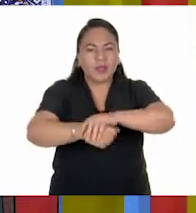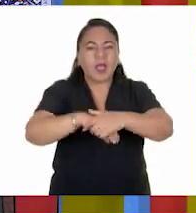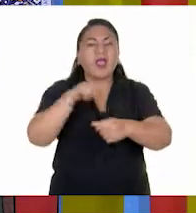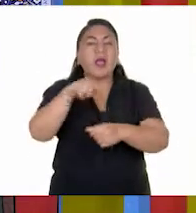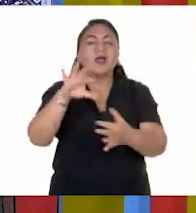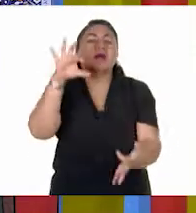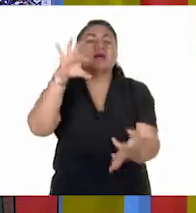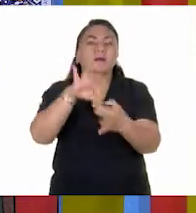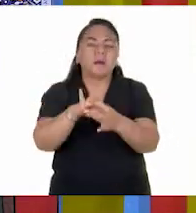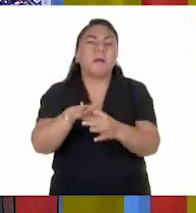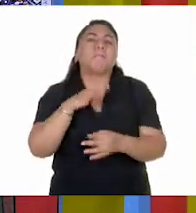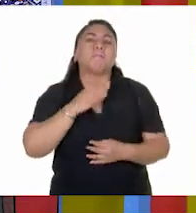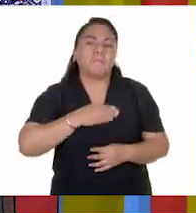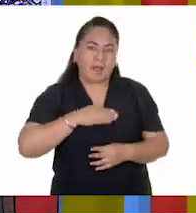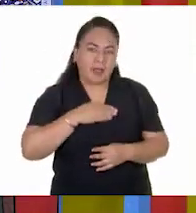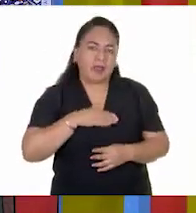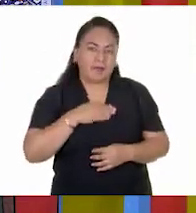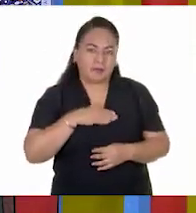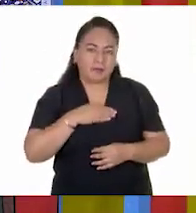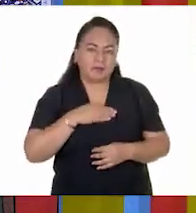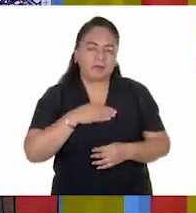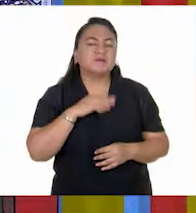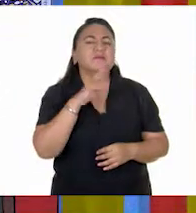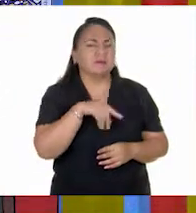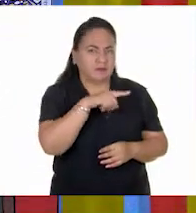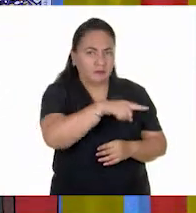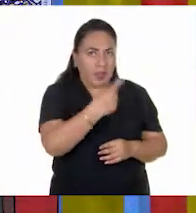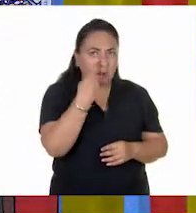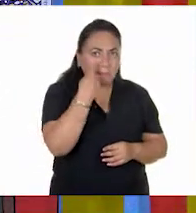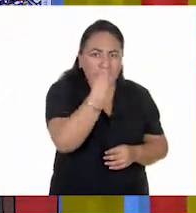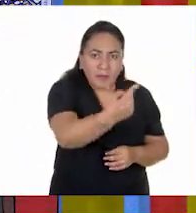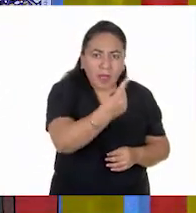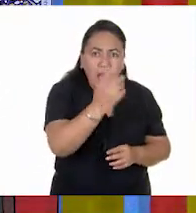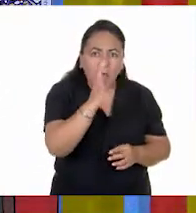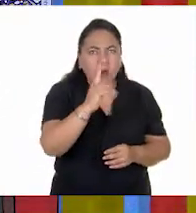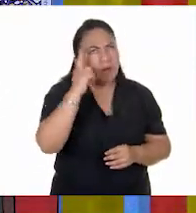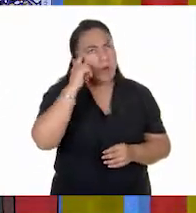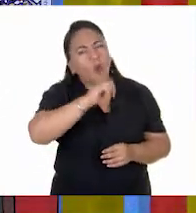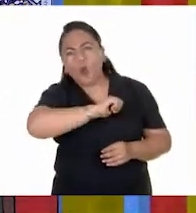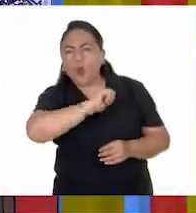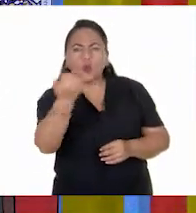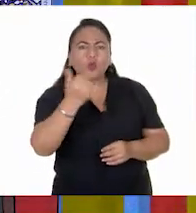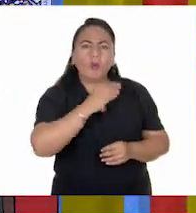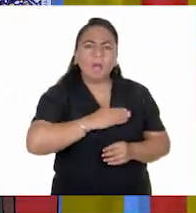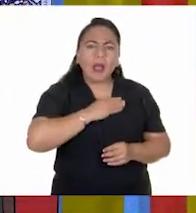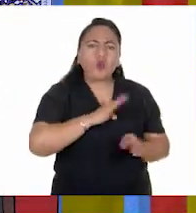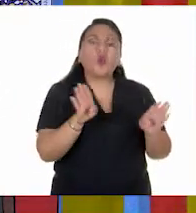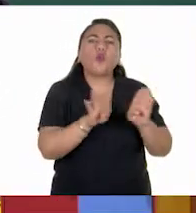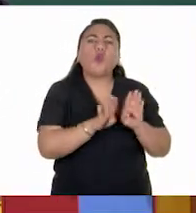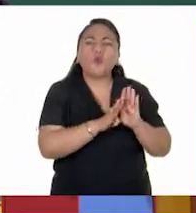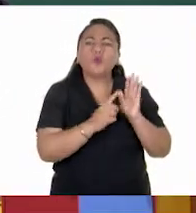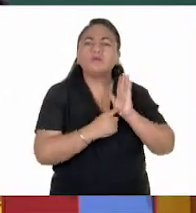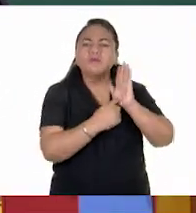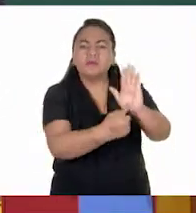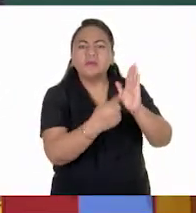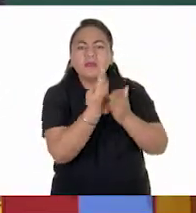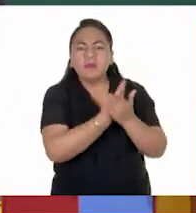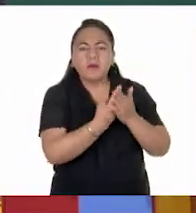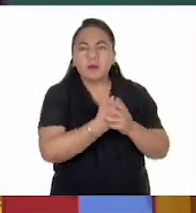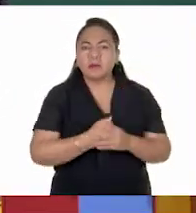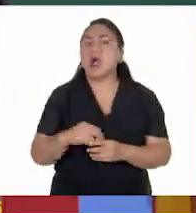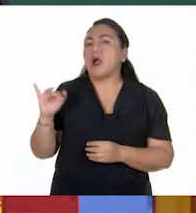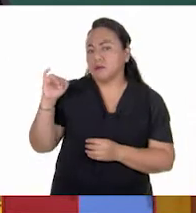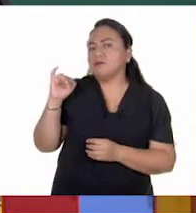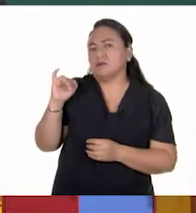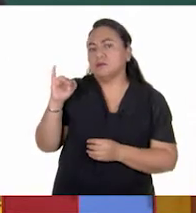puede representar un sanitario. ¿Tú, Pili, has visto alguna otra forma de representar un sanitario? Bueno,